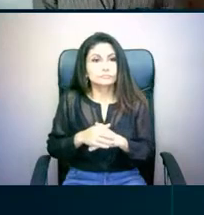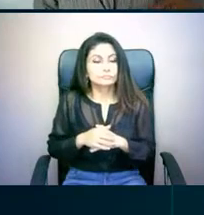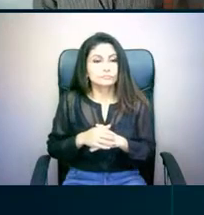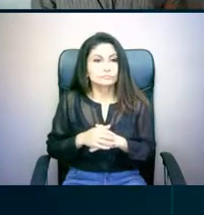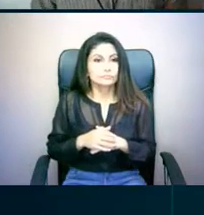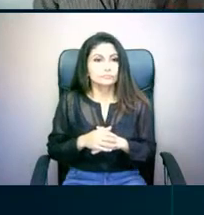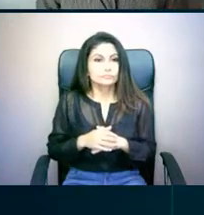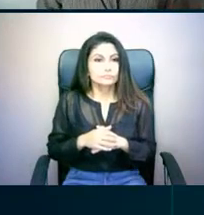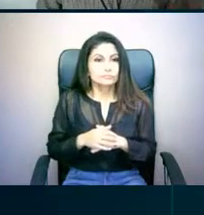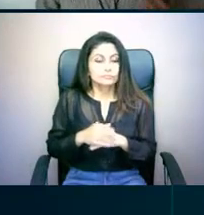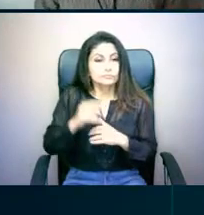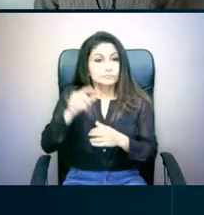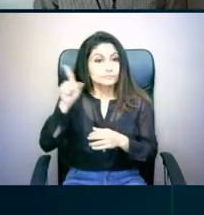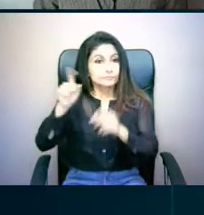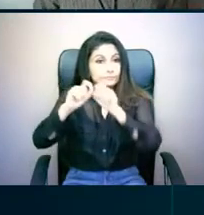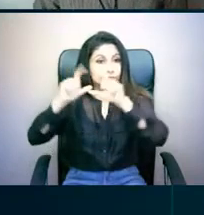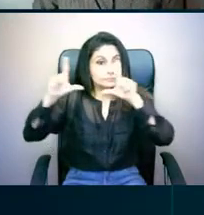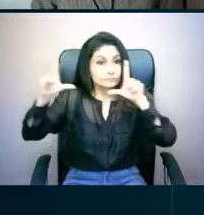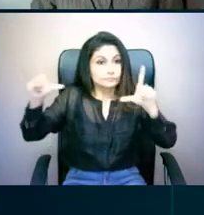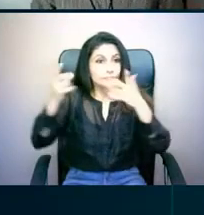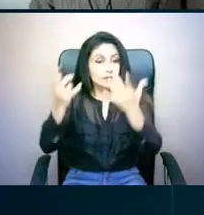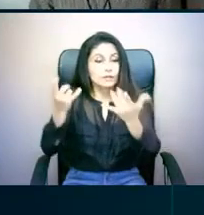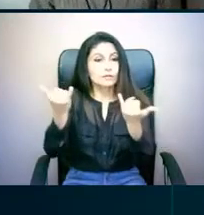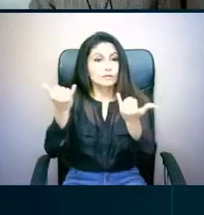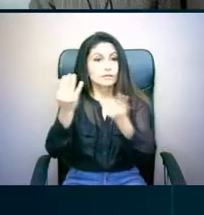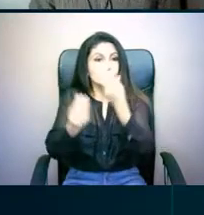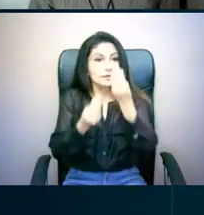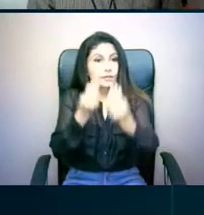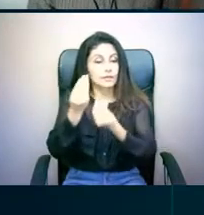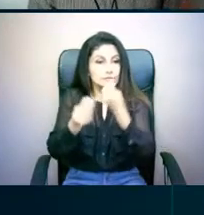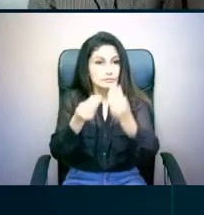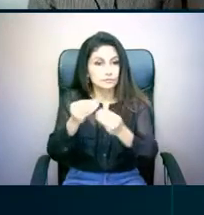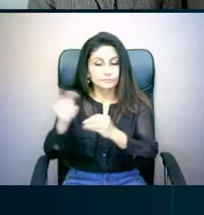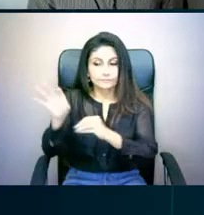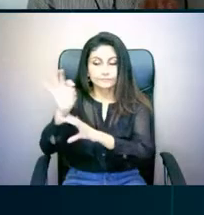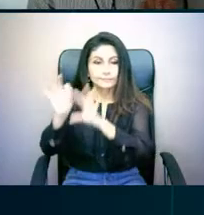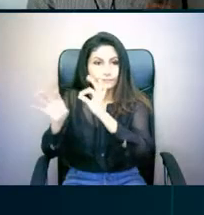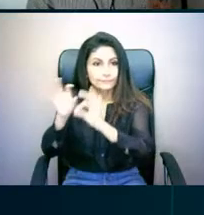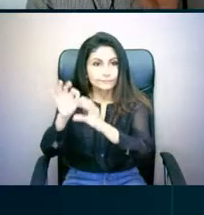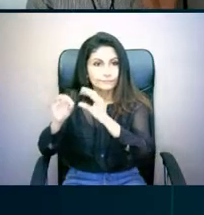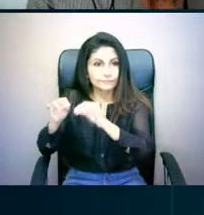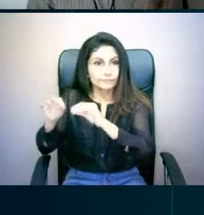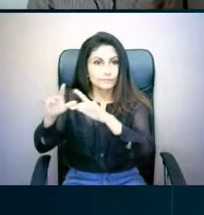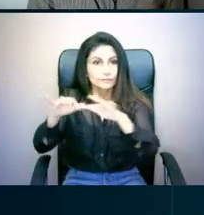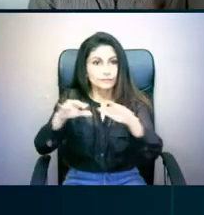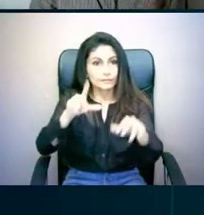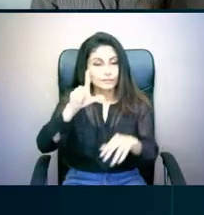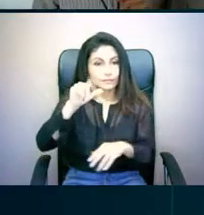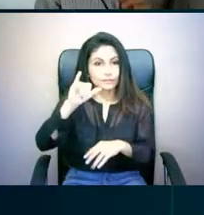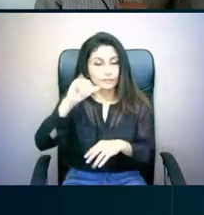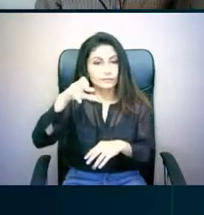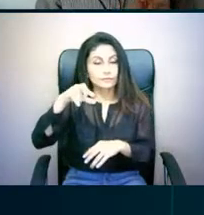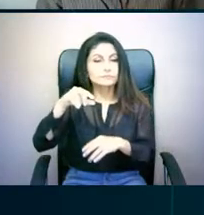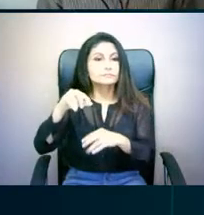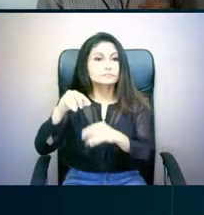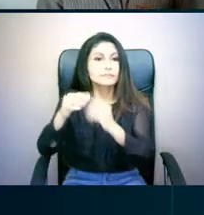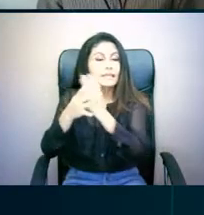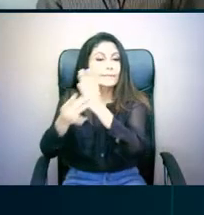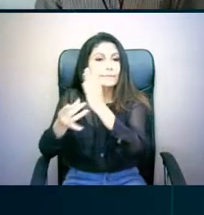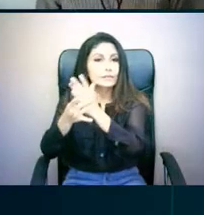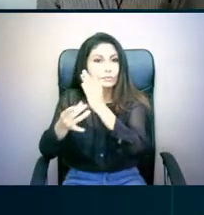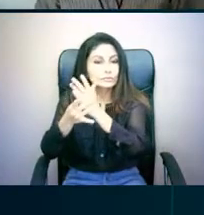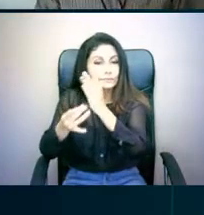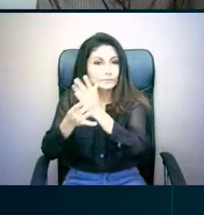Entonces, según esto, pues lo que vamos a hacer es tomar los lípidos del lodo primario con una